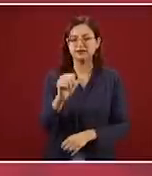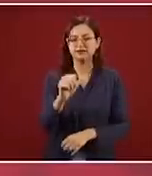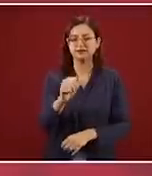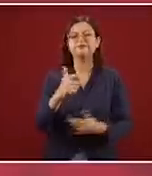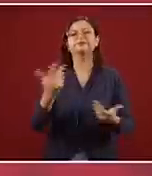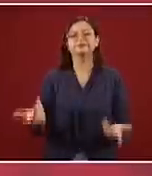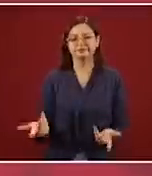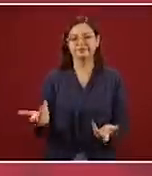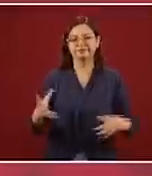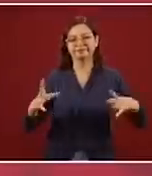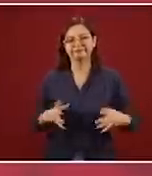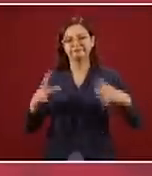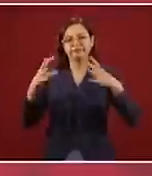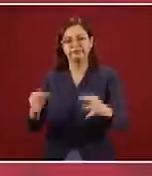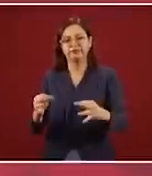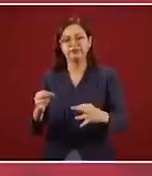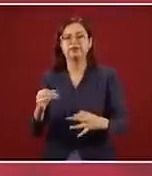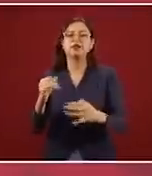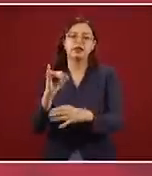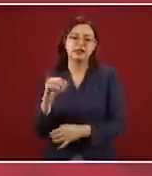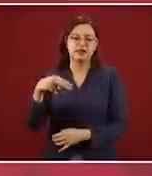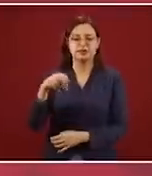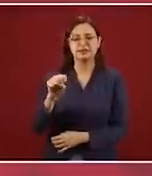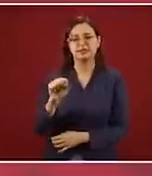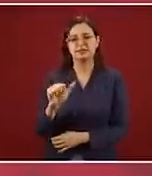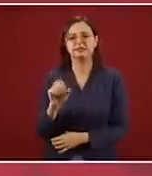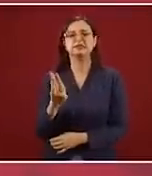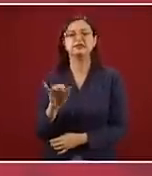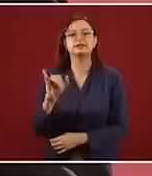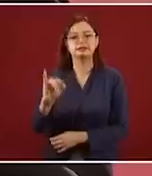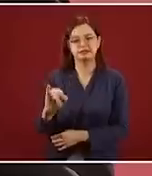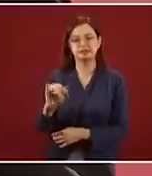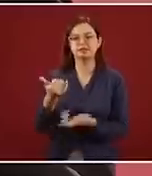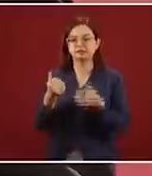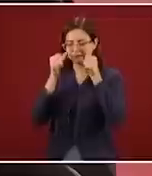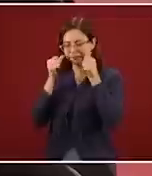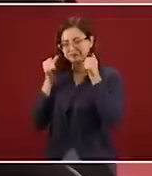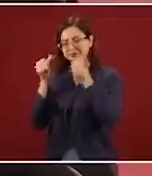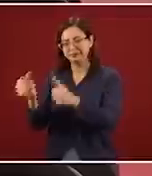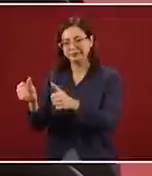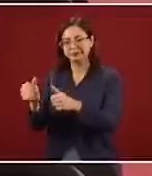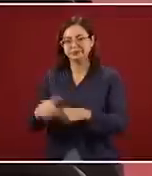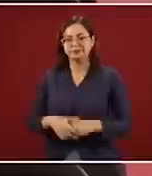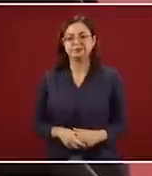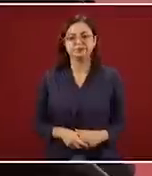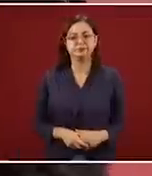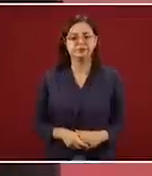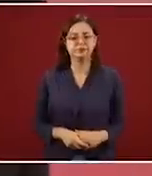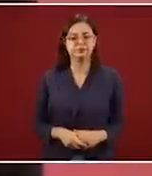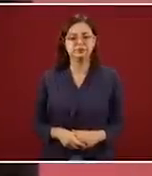y por eso se creó el Instituto de Salud para el Bienestar, para